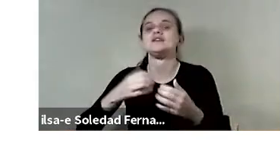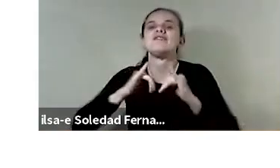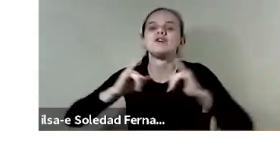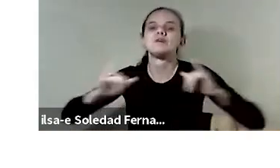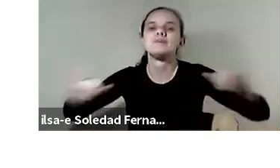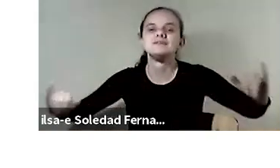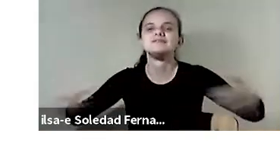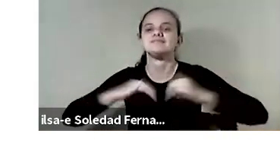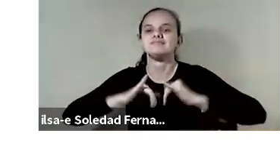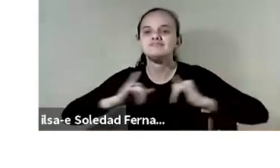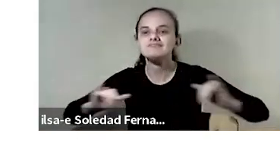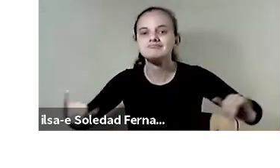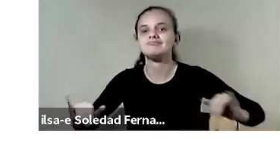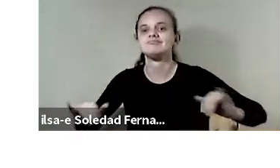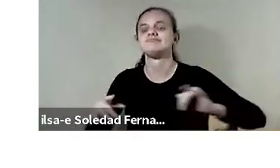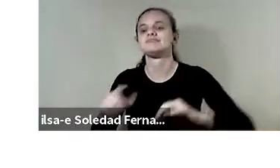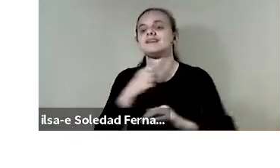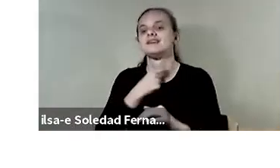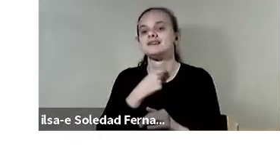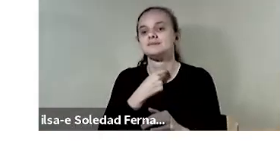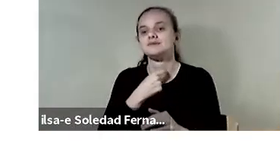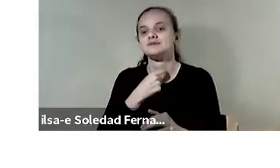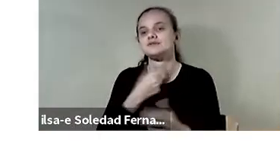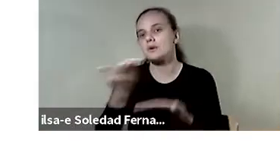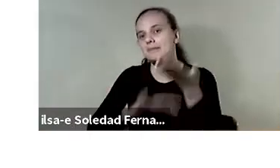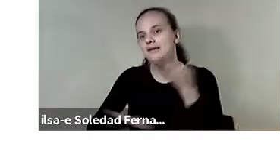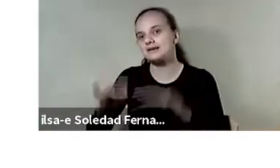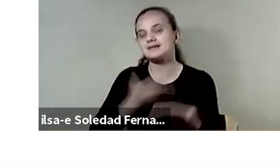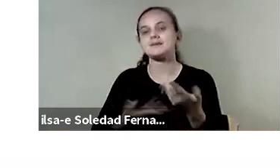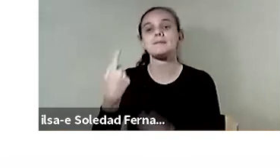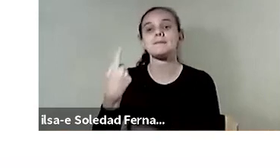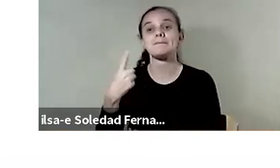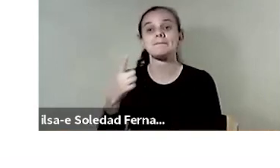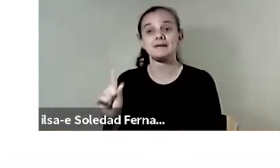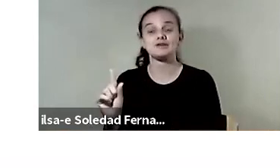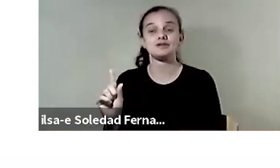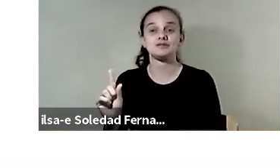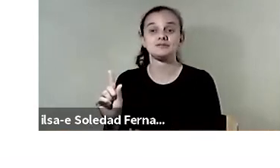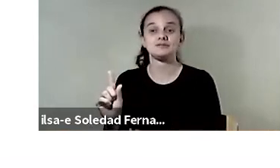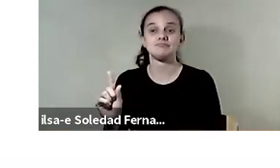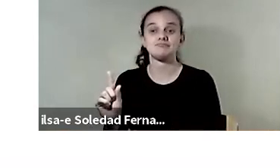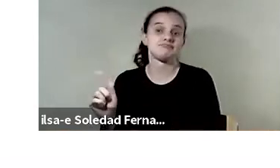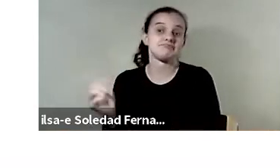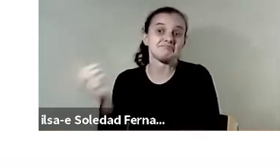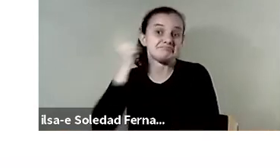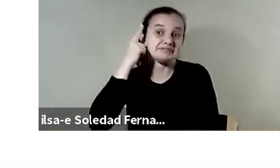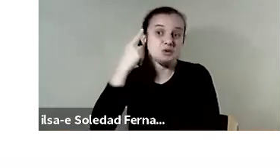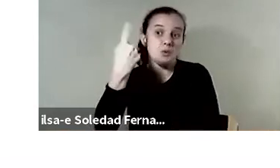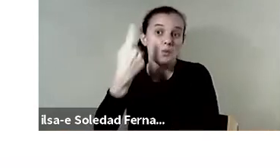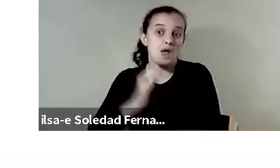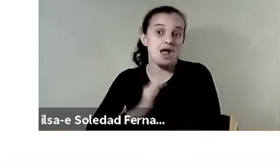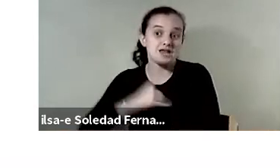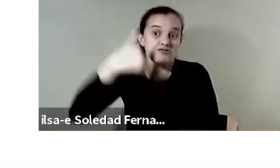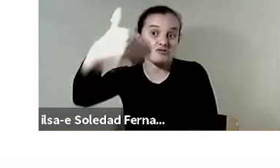construyan con nosotros. Hoy estamos en una posición donde tenemos mucha información y realmente queremos compartirla con